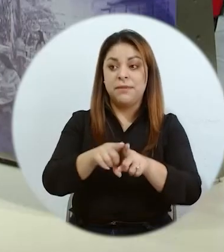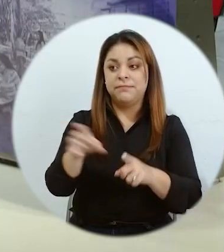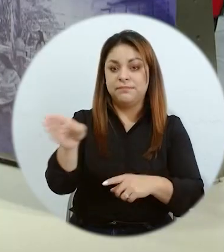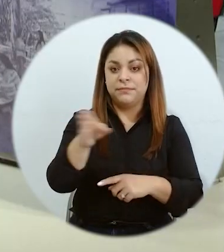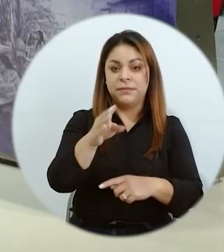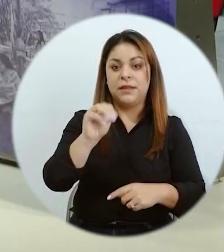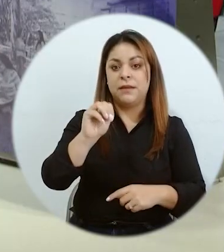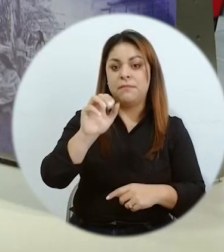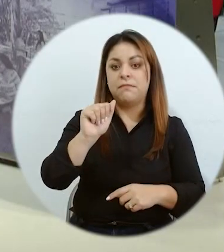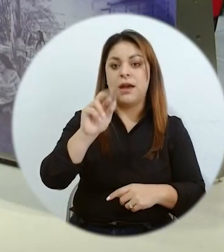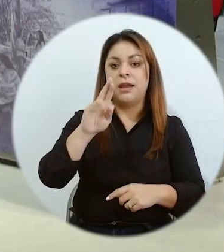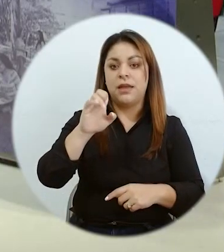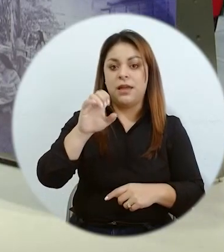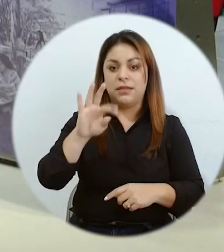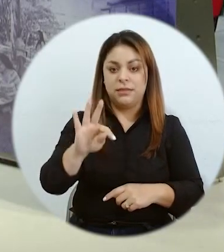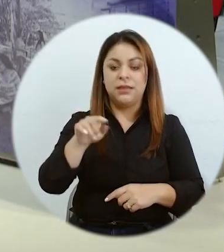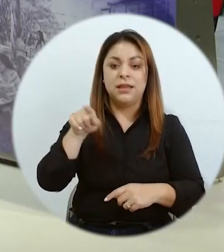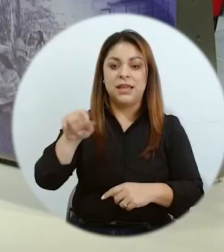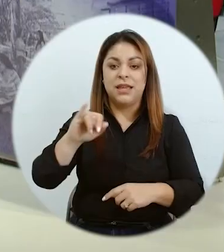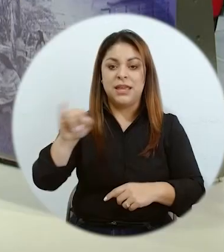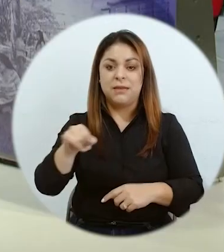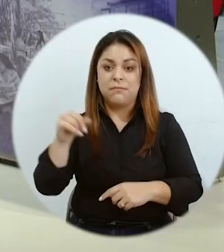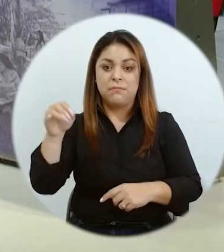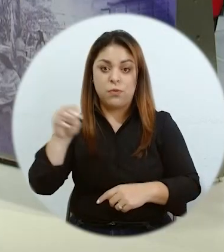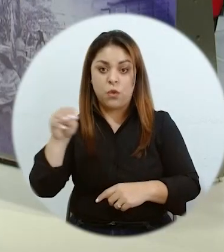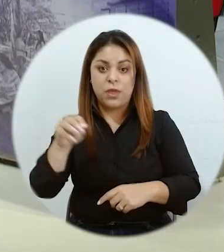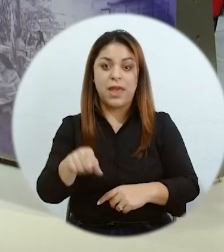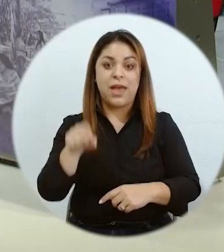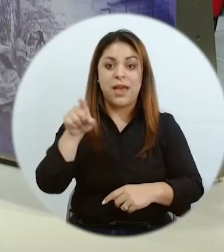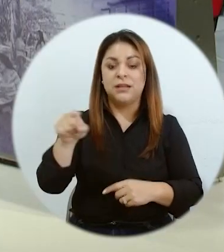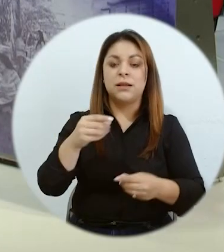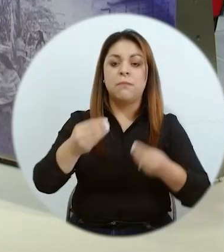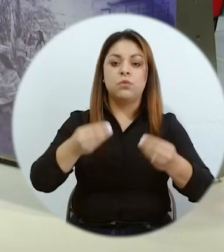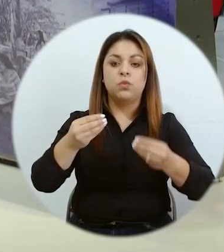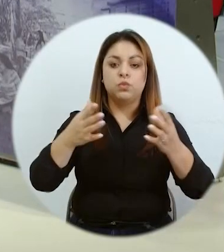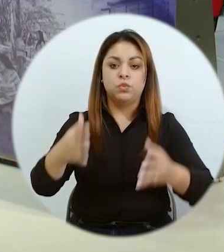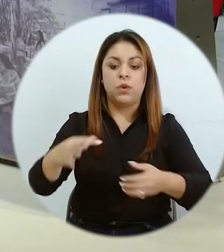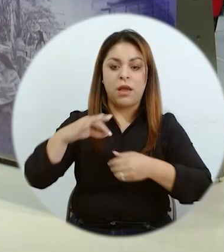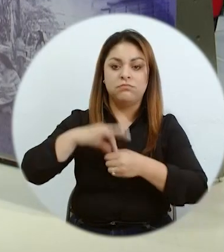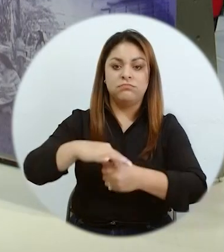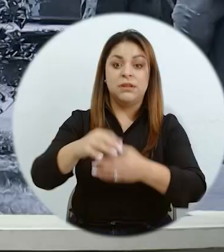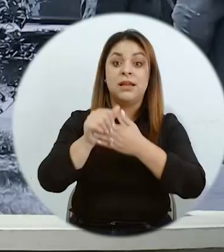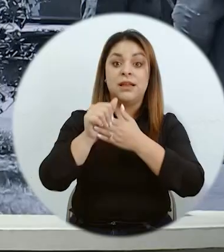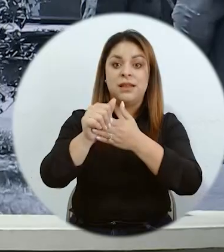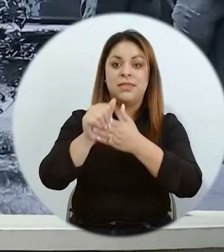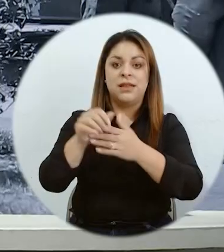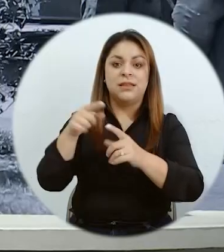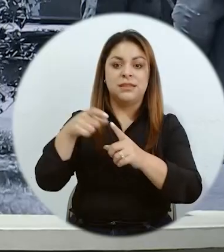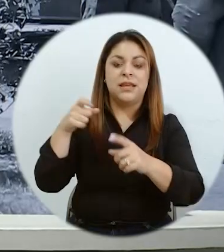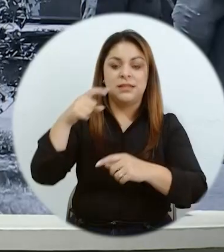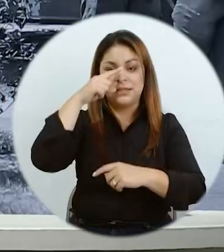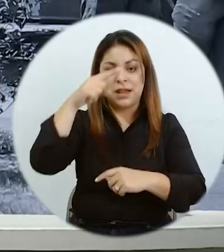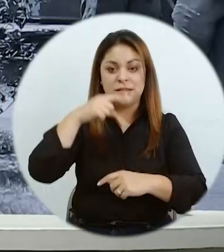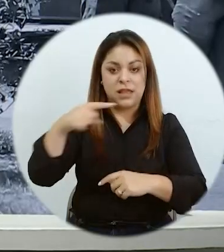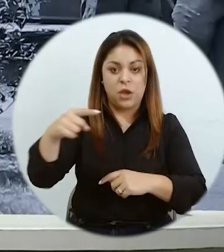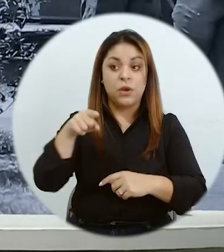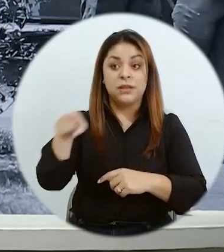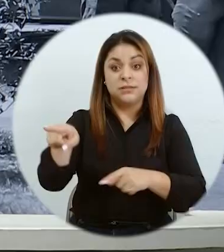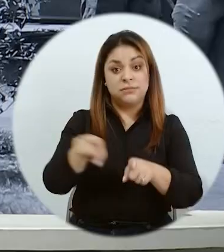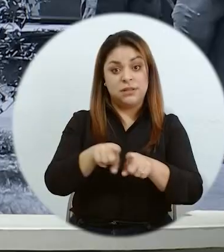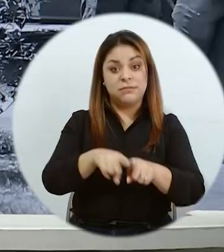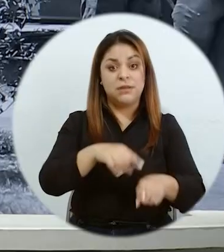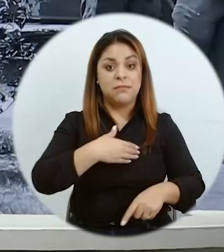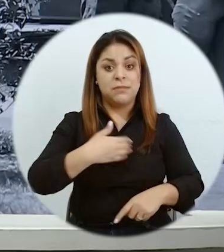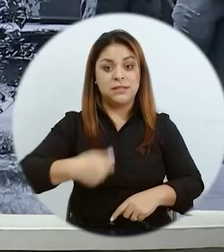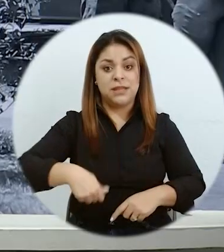acompaña Marliet Gil Montoya. Ella es productora agroecológica y líder agroecológica de Zarcero, pero también es la presidenta